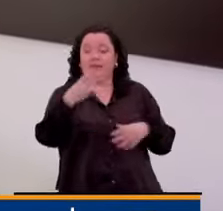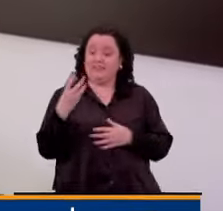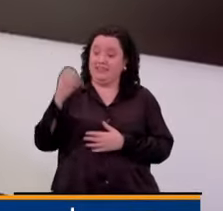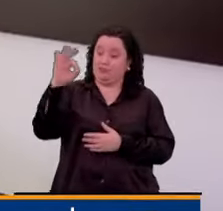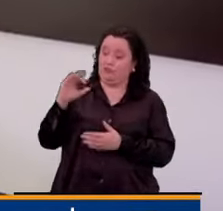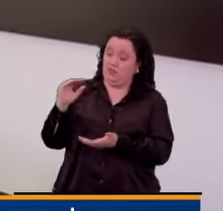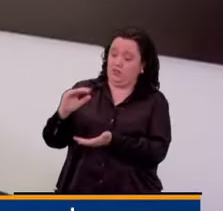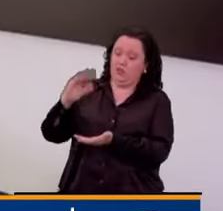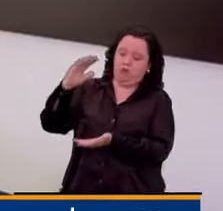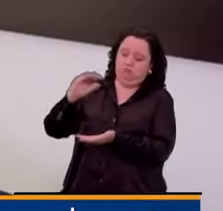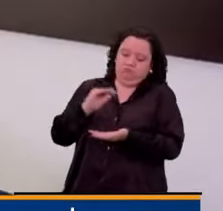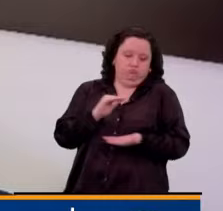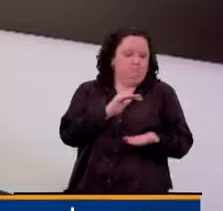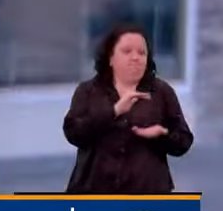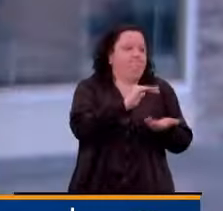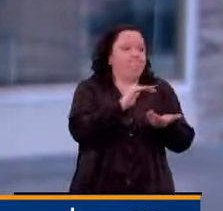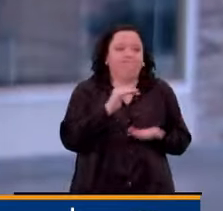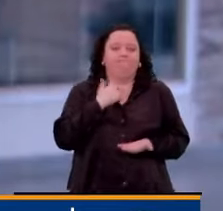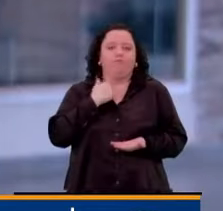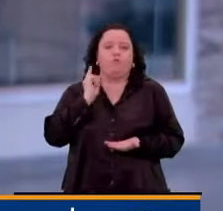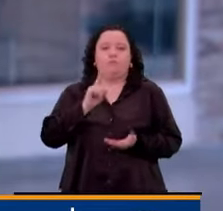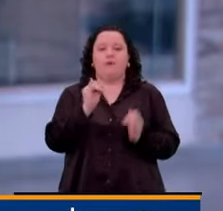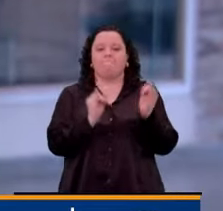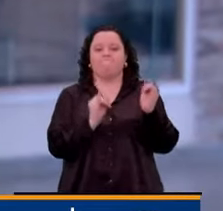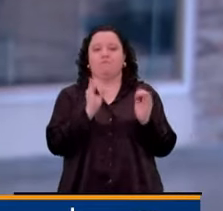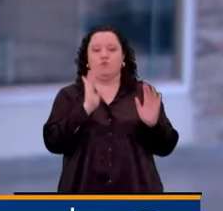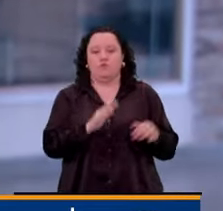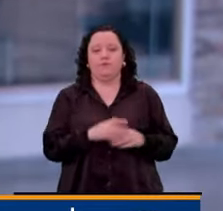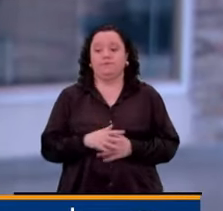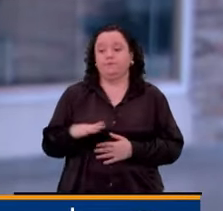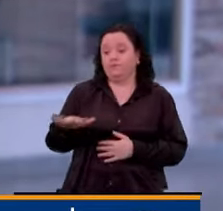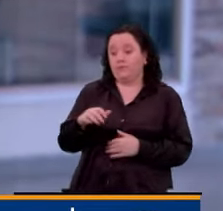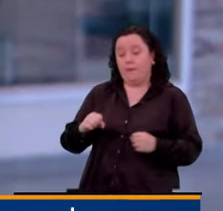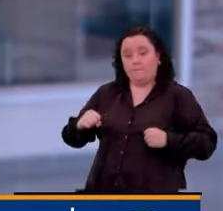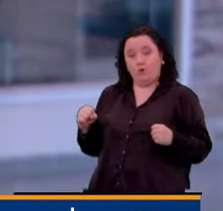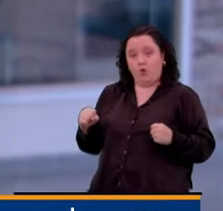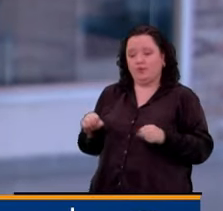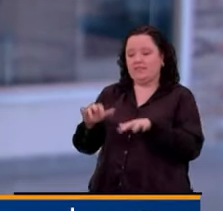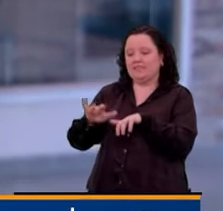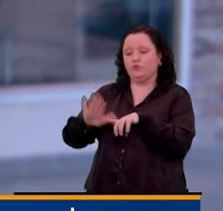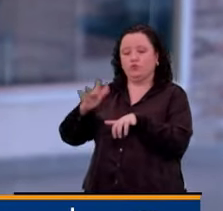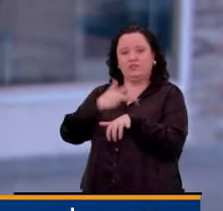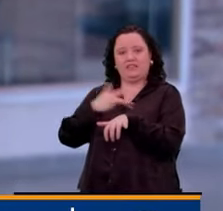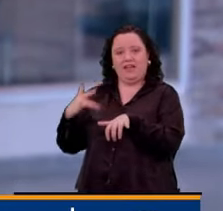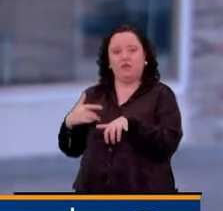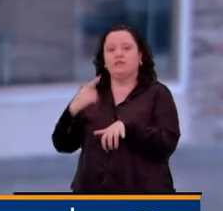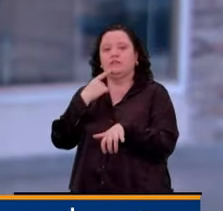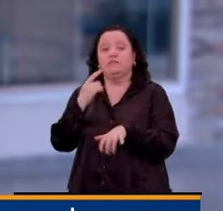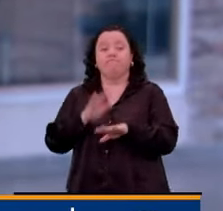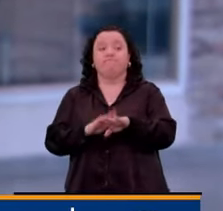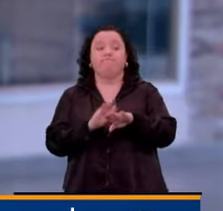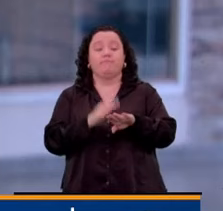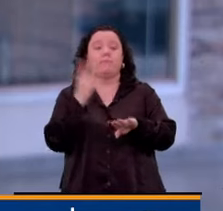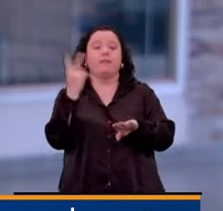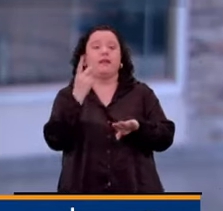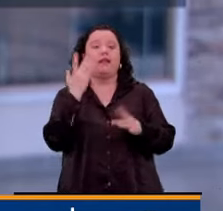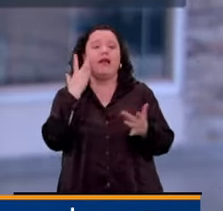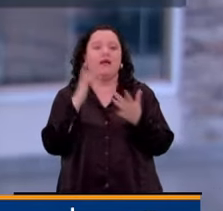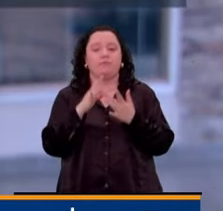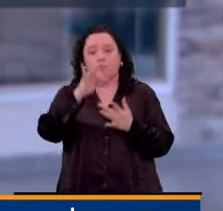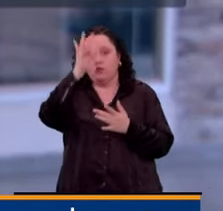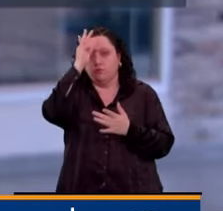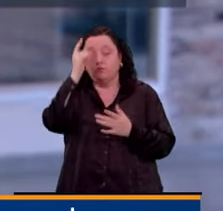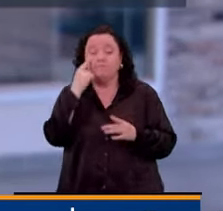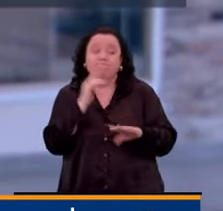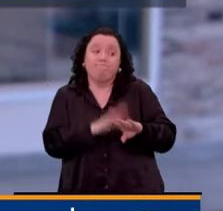hacerlo por esta situación. Y en Bogotá, el secretario de Salud declaró la alerta verde hospitalaria hasta nueva indicación